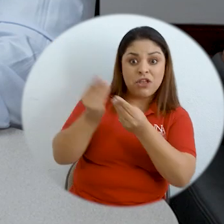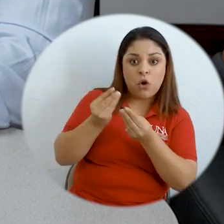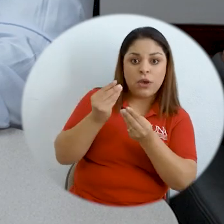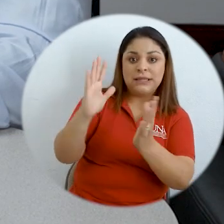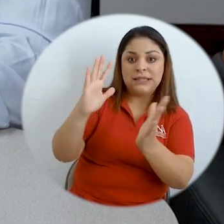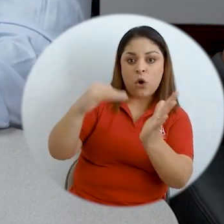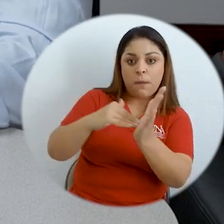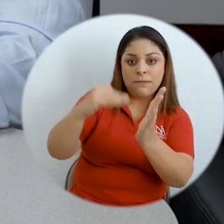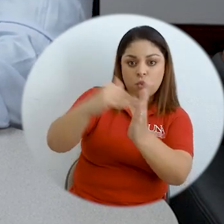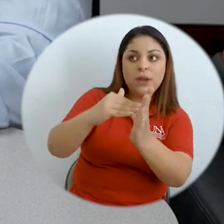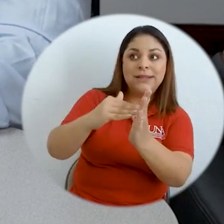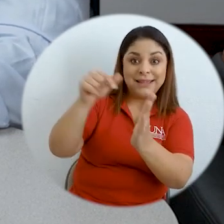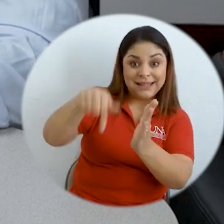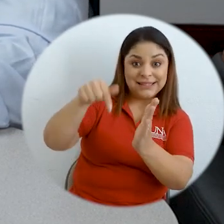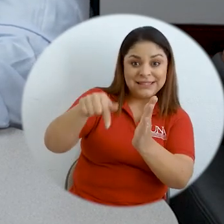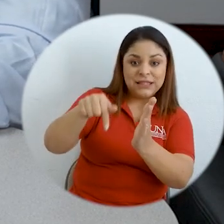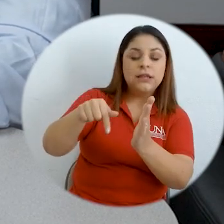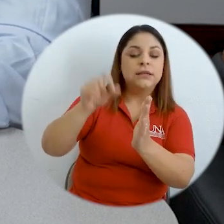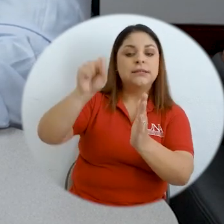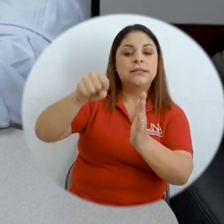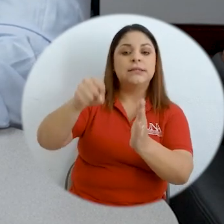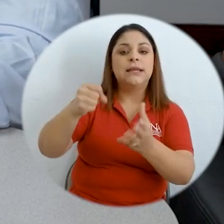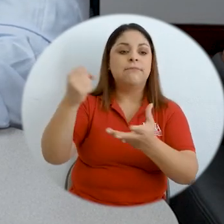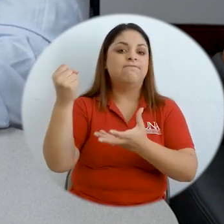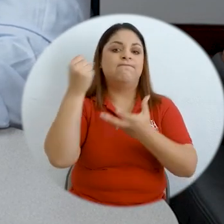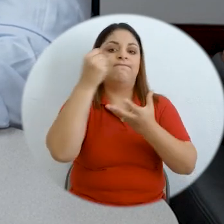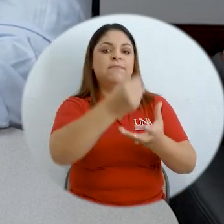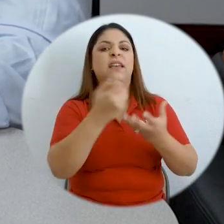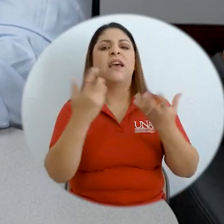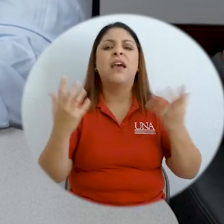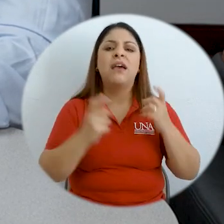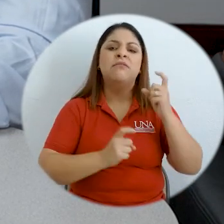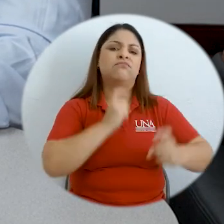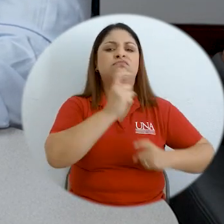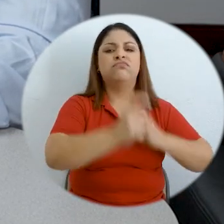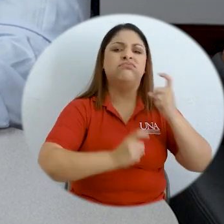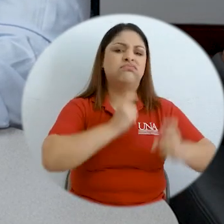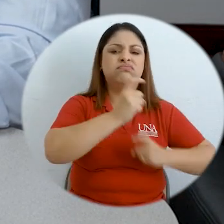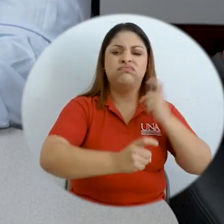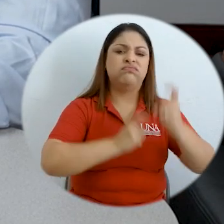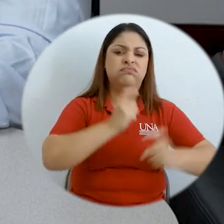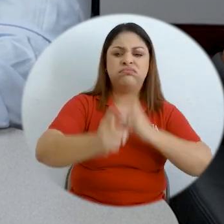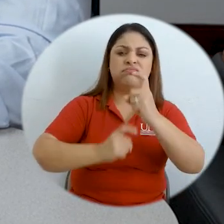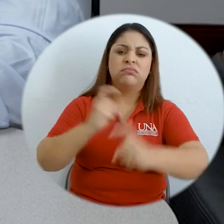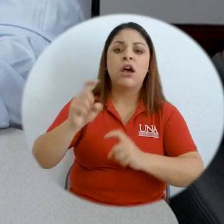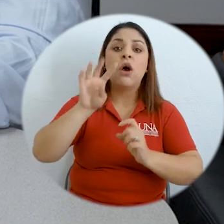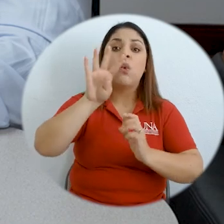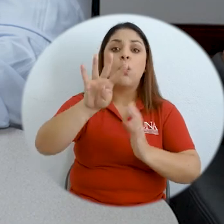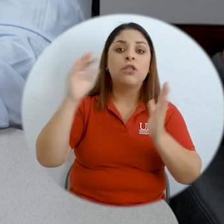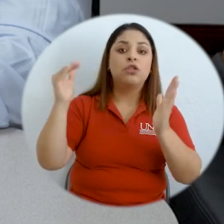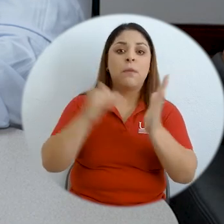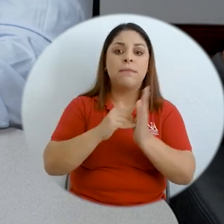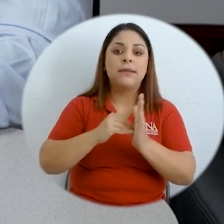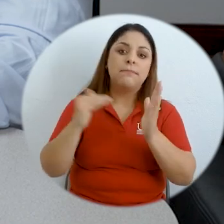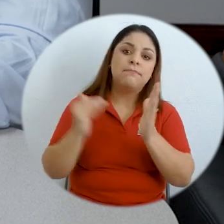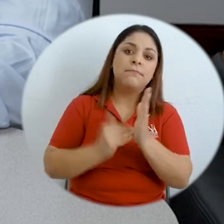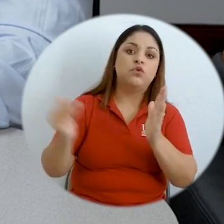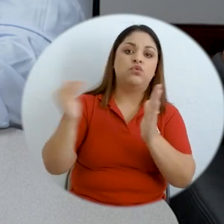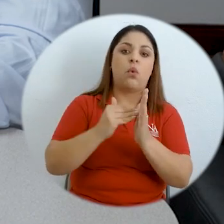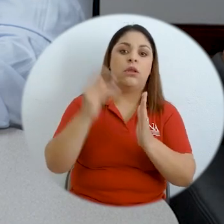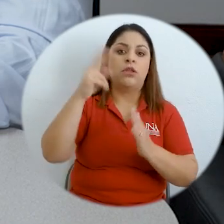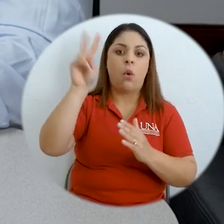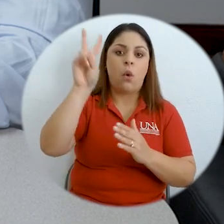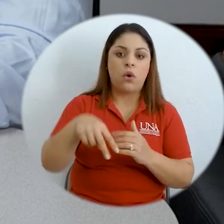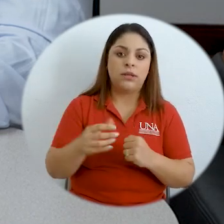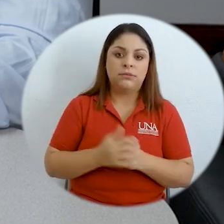millones? Prácticamente hemos invertido en el fondo de becas 4,000 millones de colones. Claro.